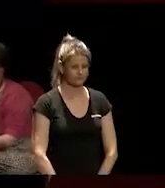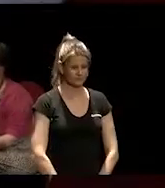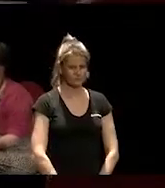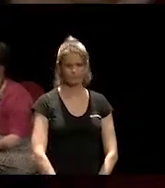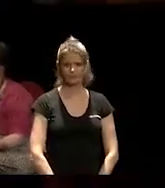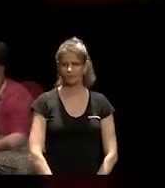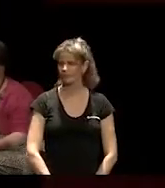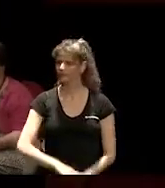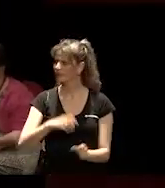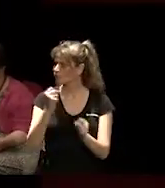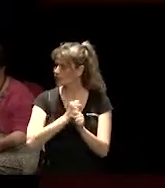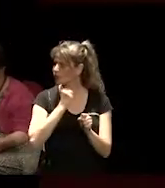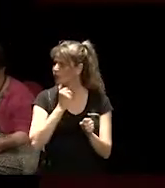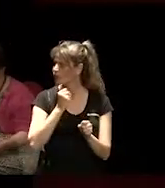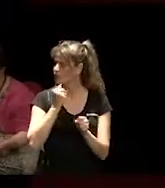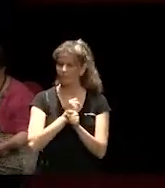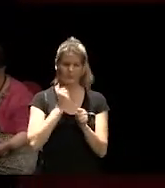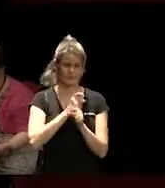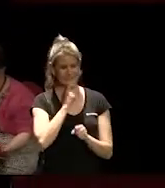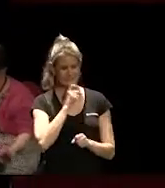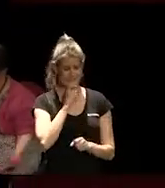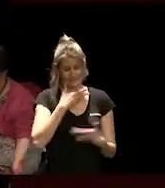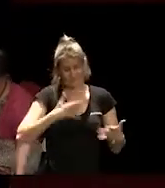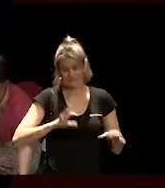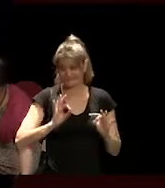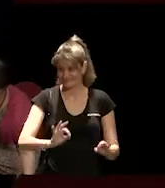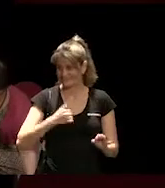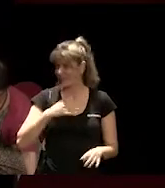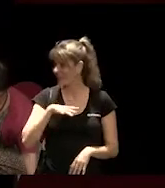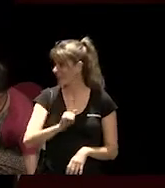Es una labor ardua y difícil la que tengo, pero tengo que tenerla, o sea que...